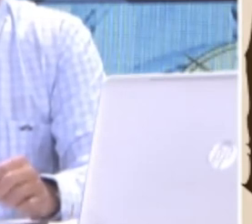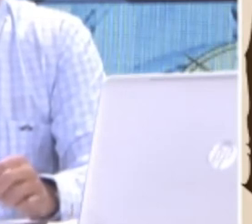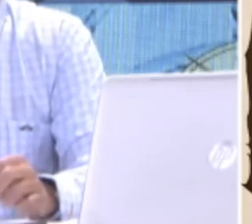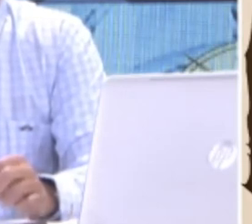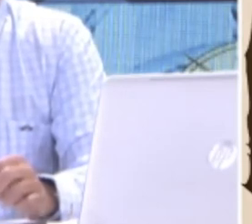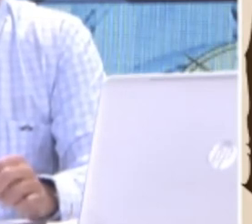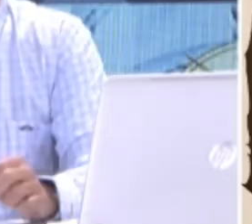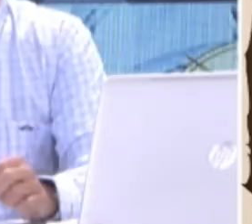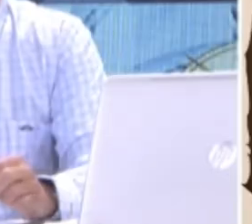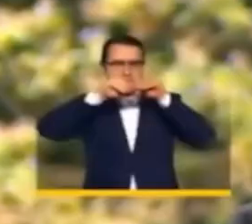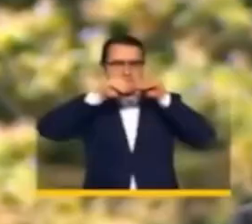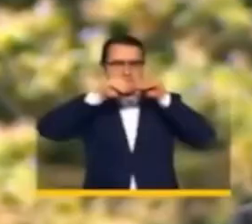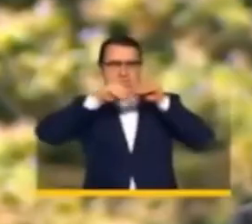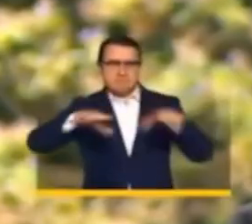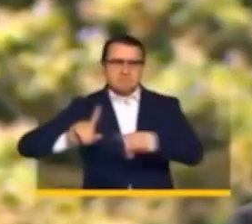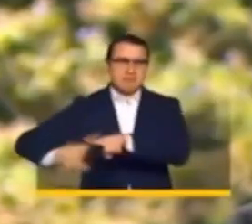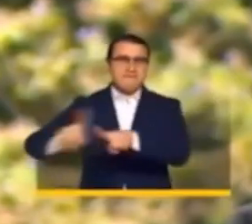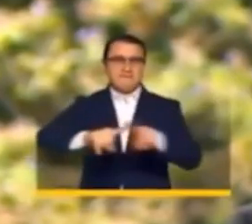charlando.